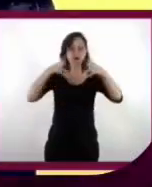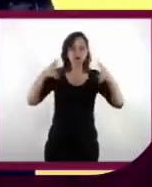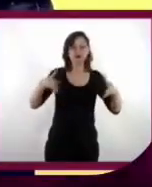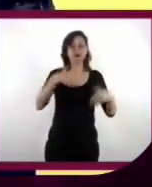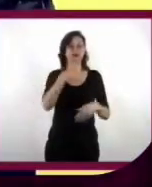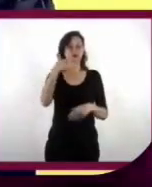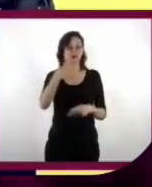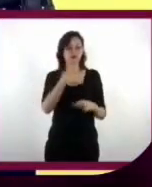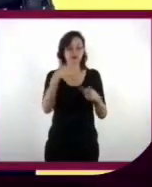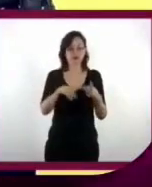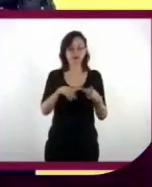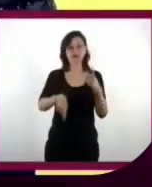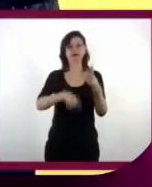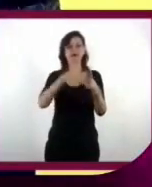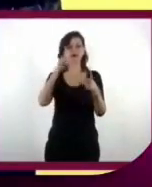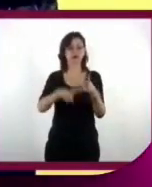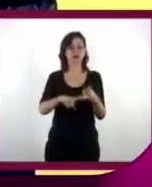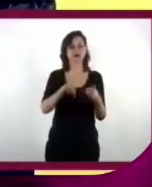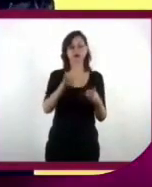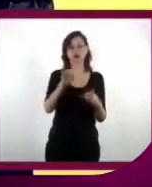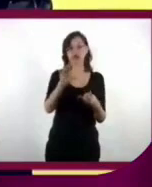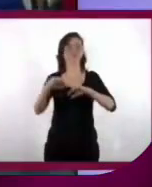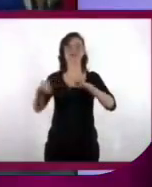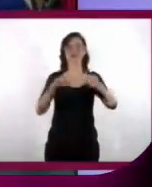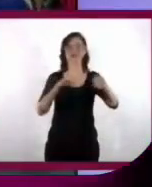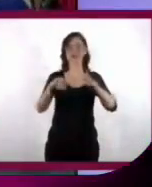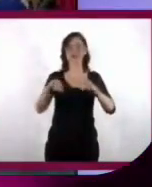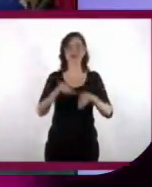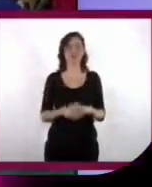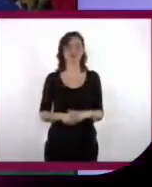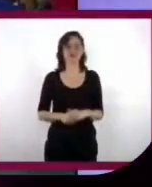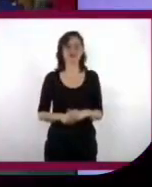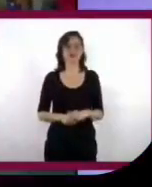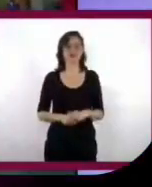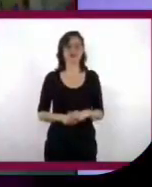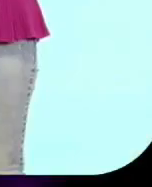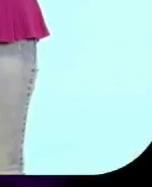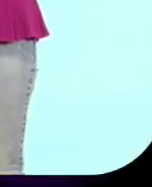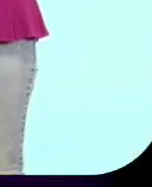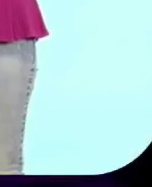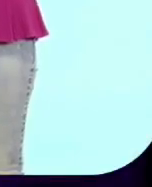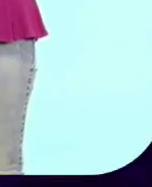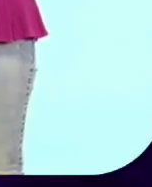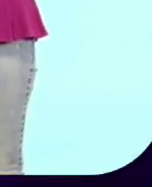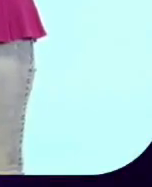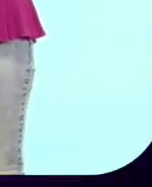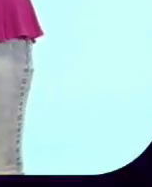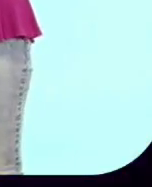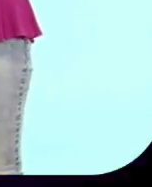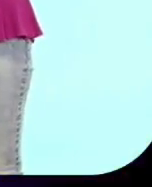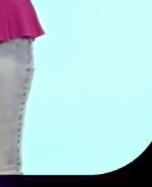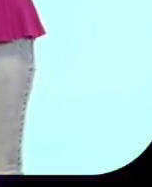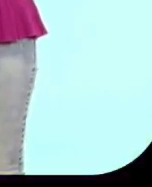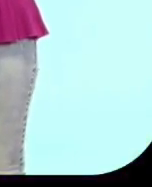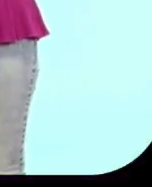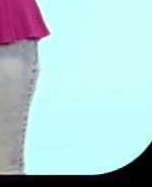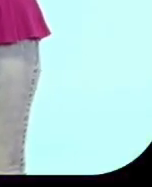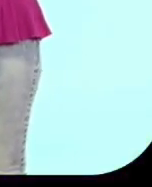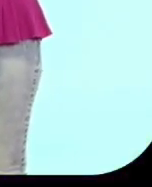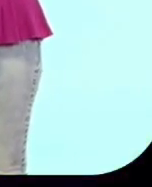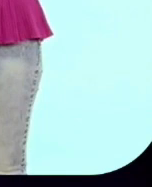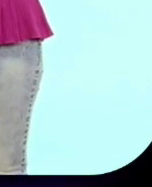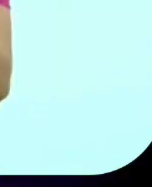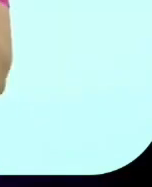tarde. 28.2 Aprende en casa, educación secundaria. Y ahora nuestro canal